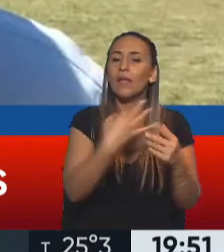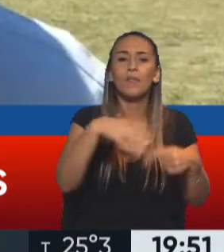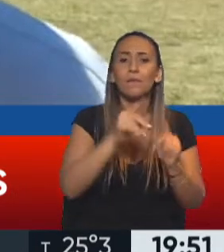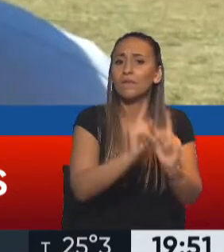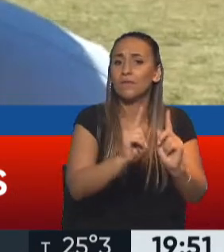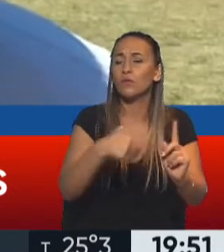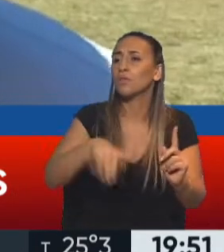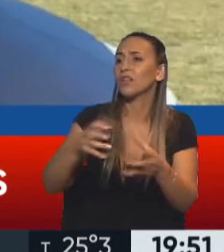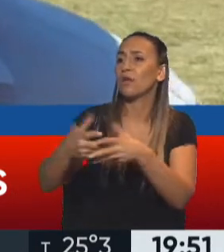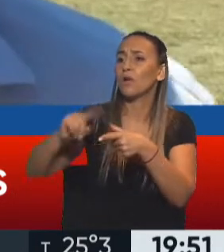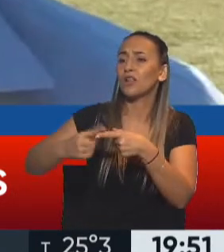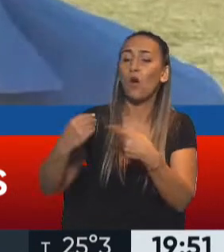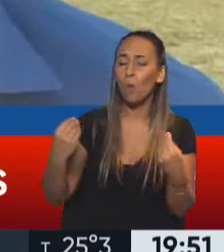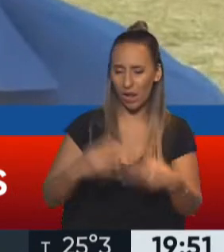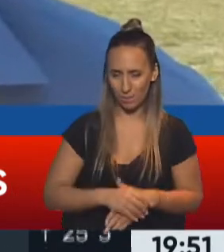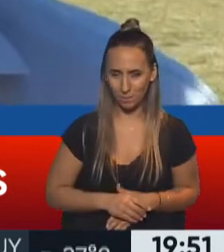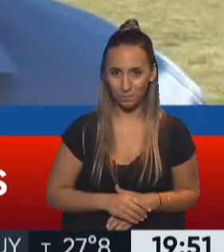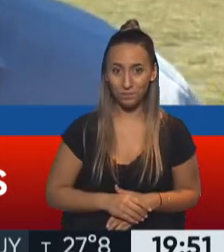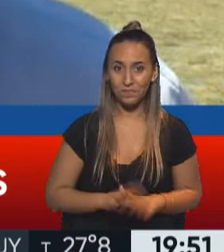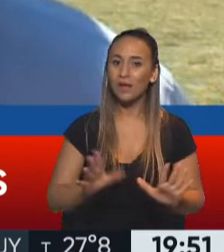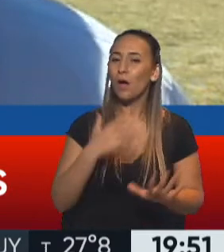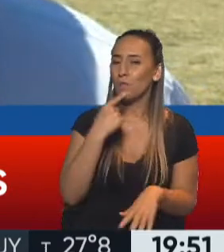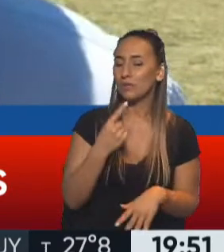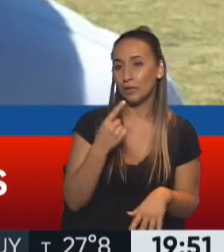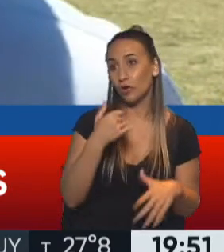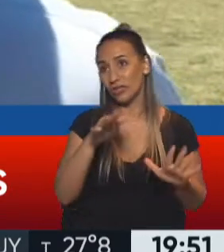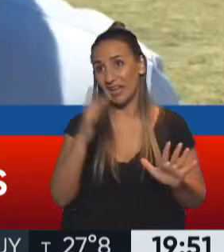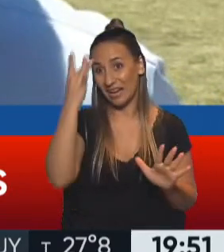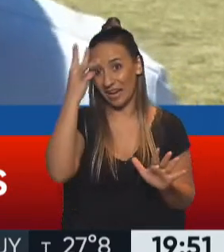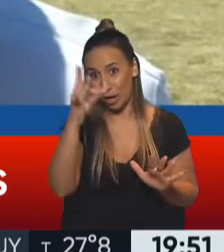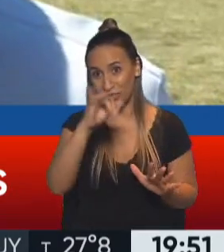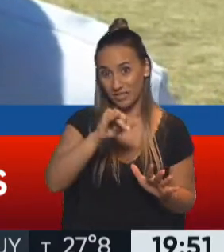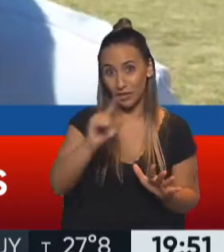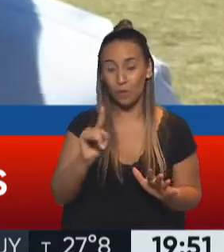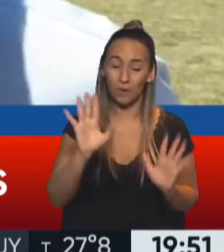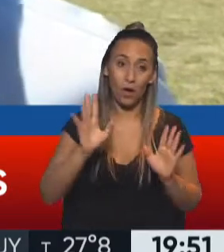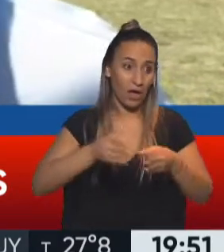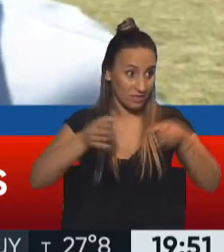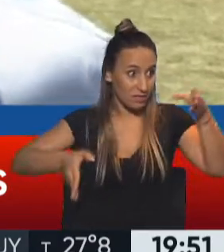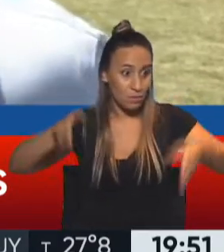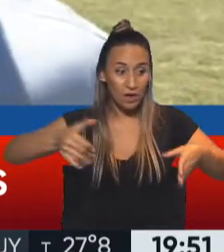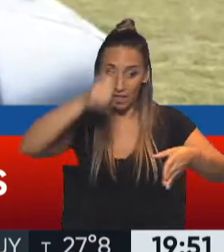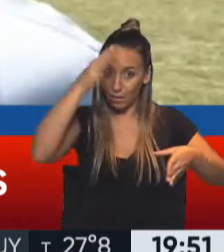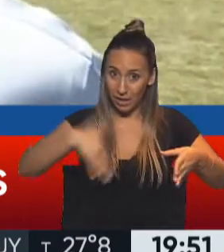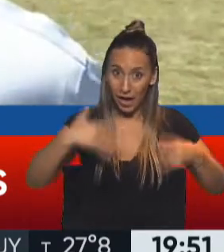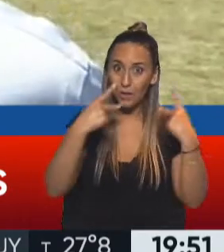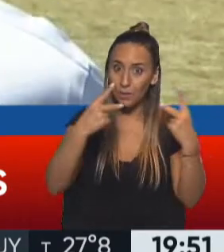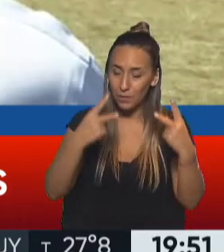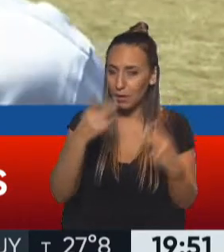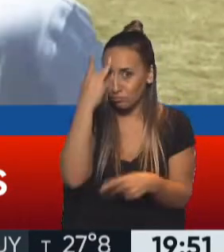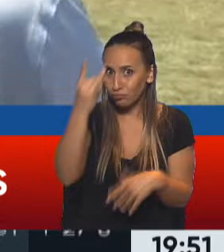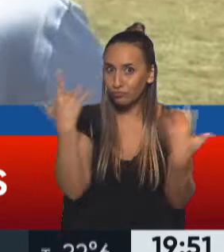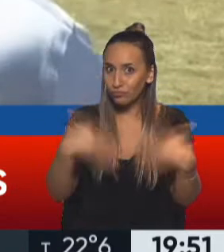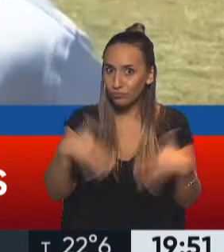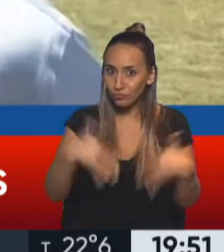temporada realmente, no sé si récord, pero debe estar cerca de ser récord, una temporada maravillosa. Récord. Hay que animarse a decirlo